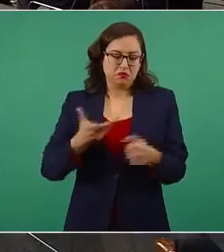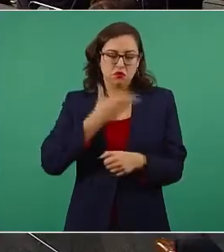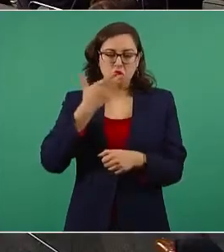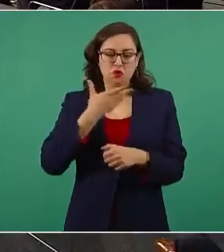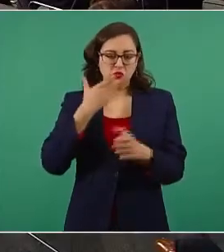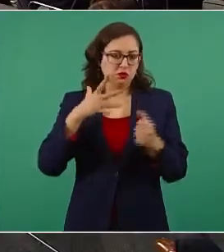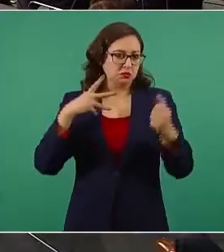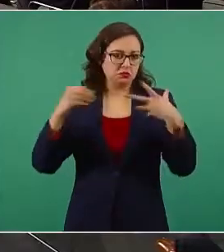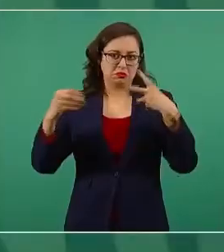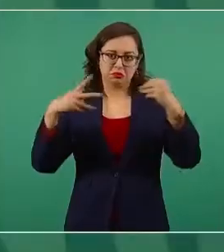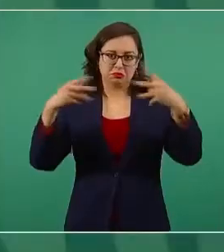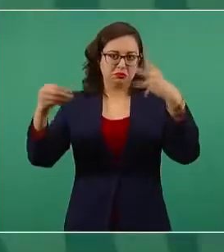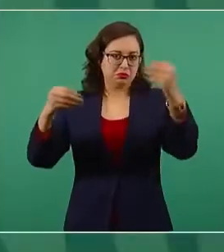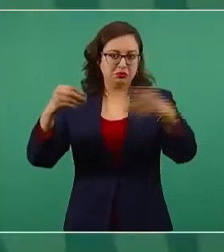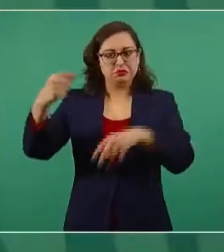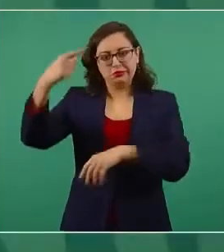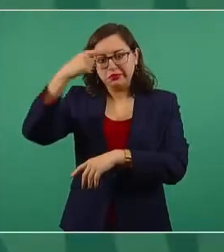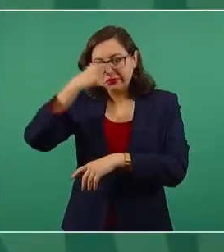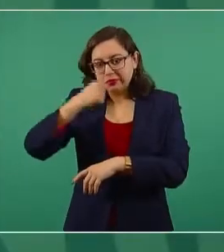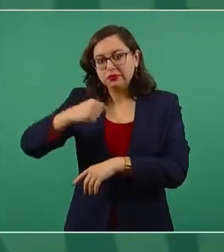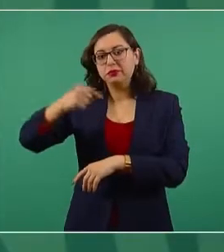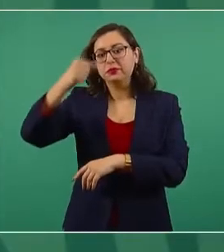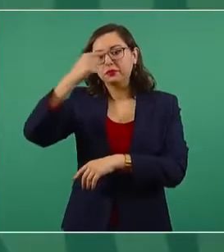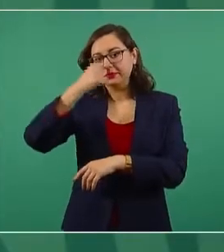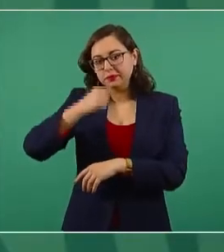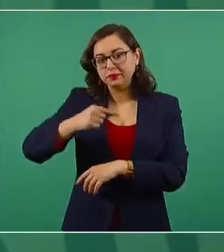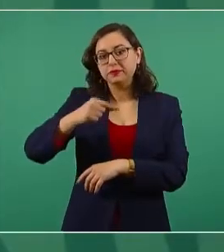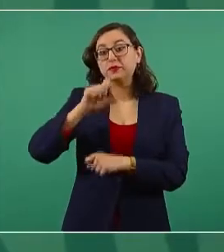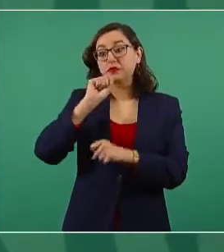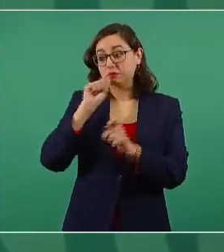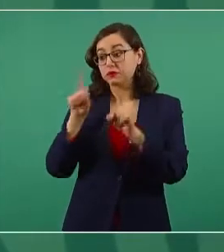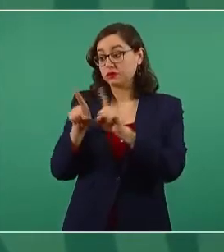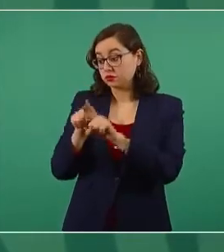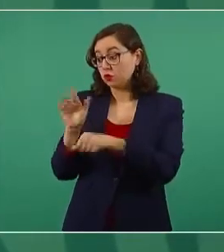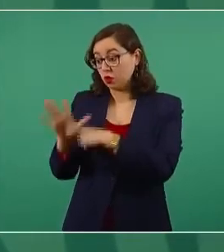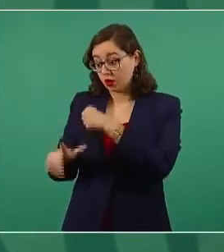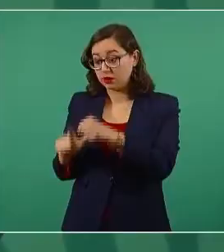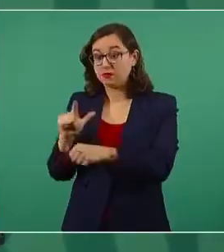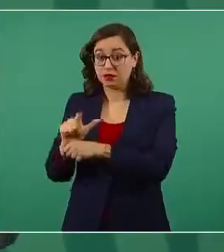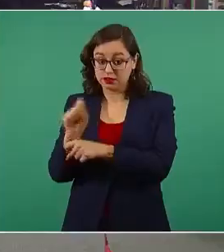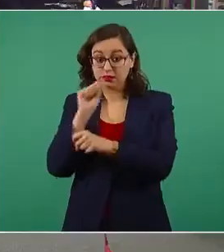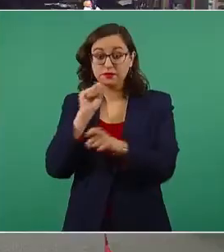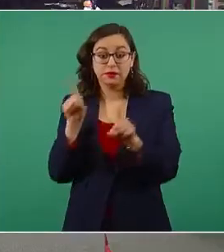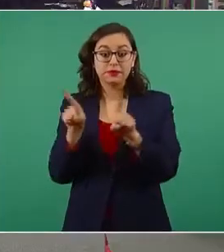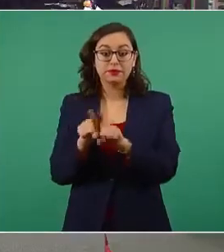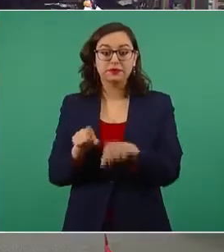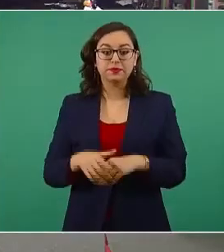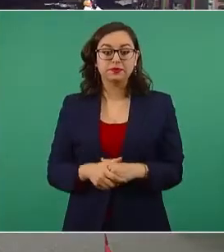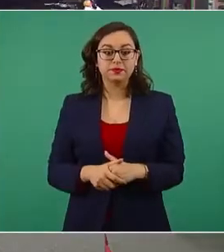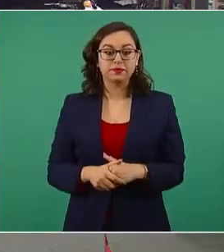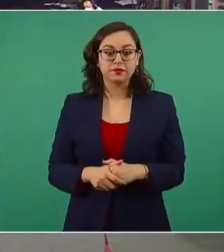o eventualmente la que se intercambiara de especies animales a seres humanos.